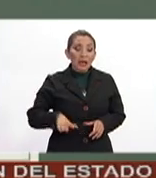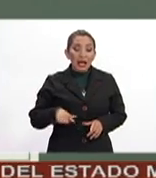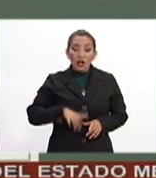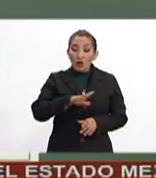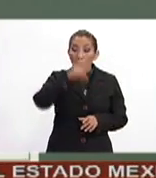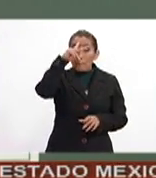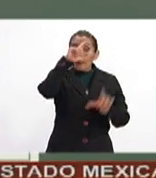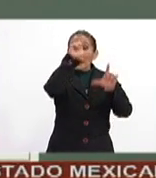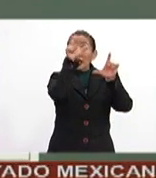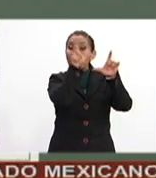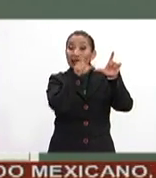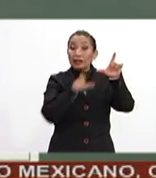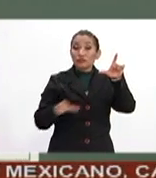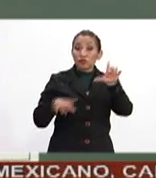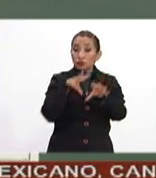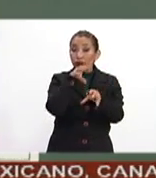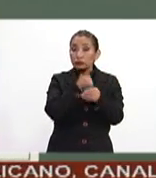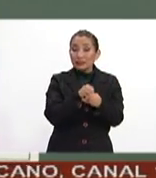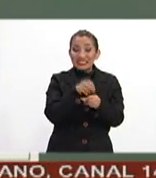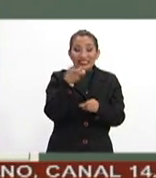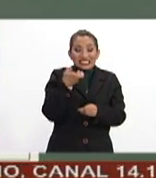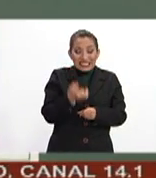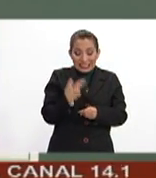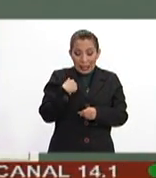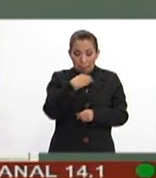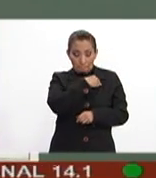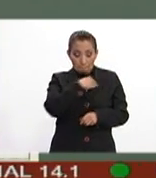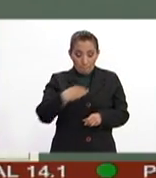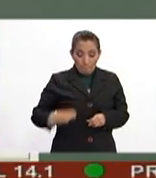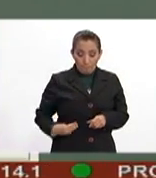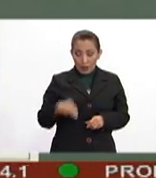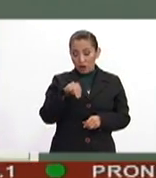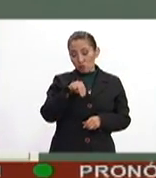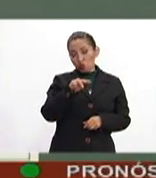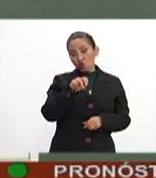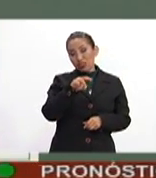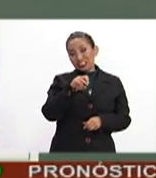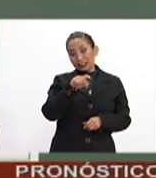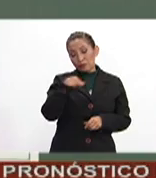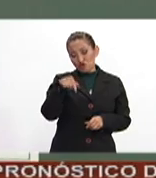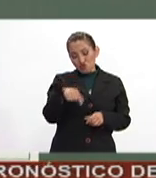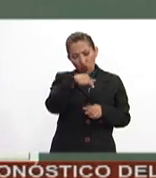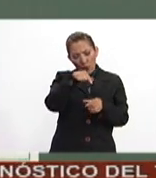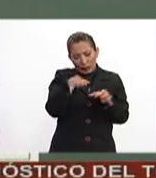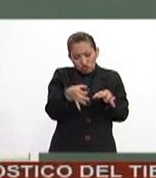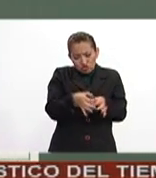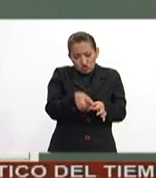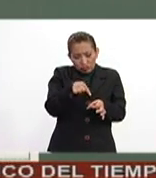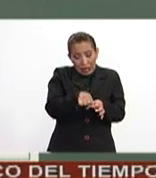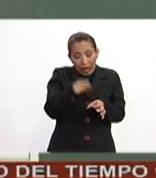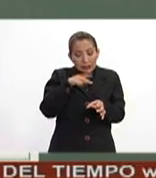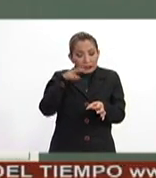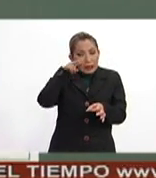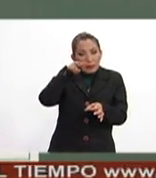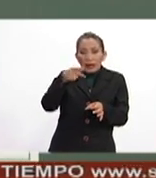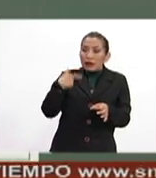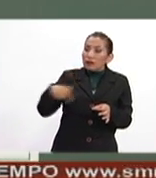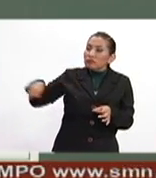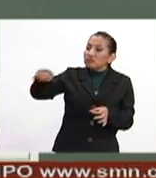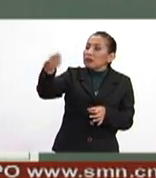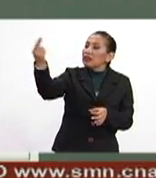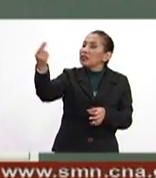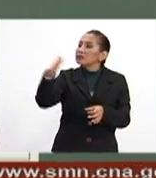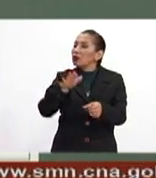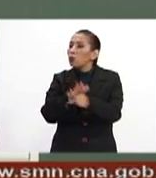nacional. Es ahí desde el municipio donde se ven las aspiraciones,